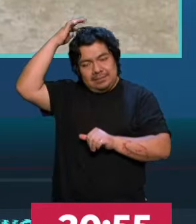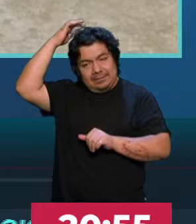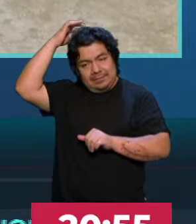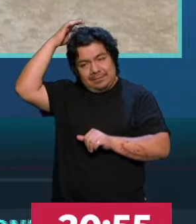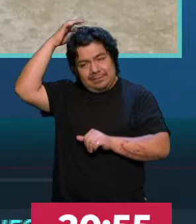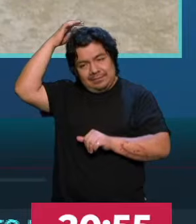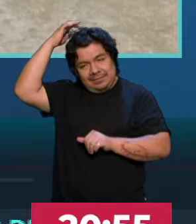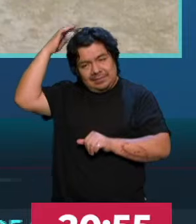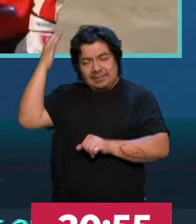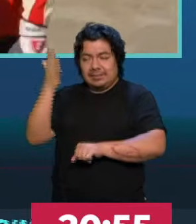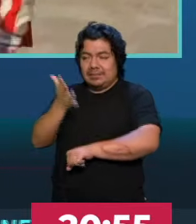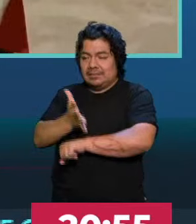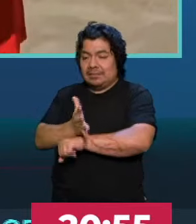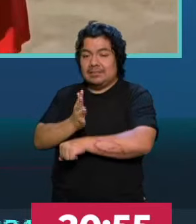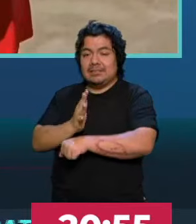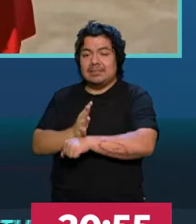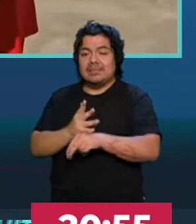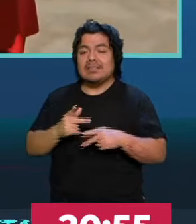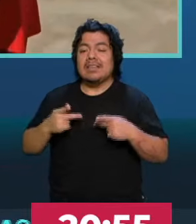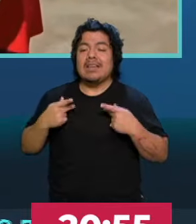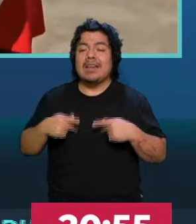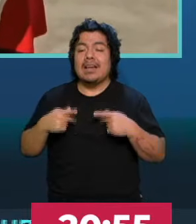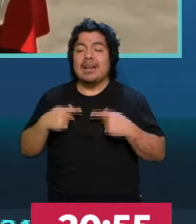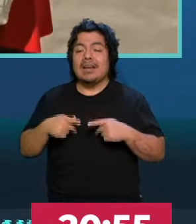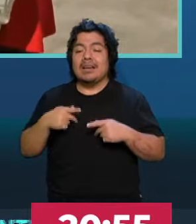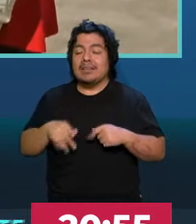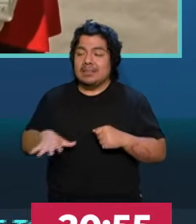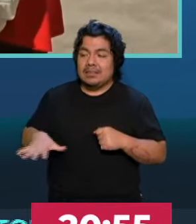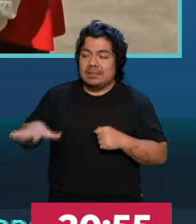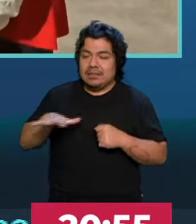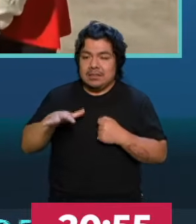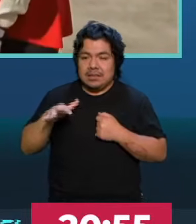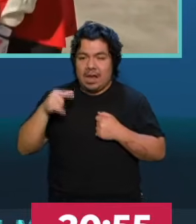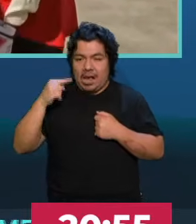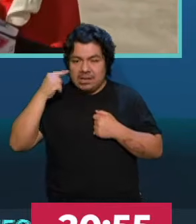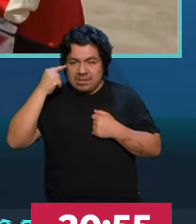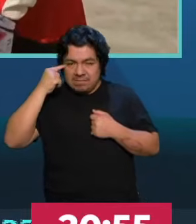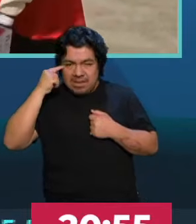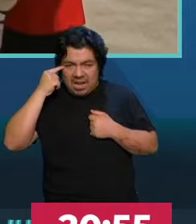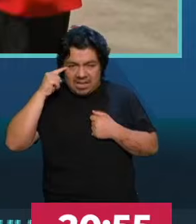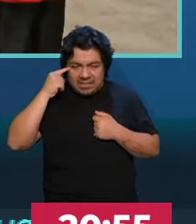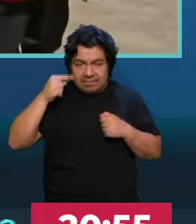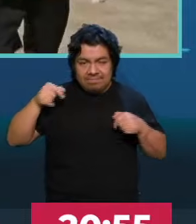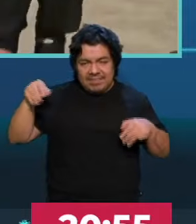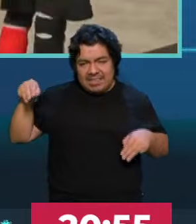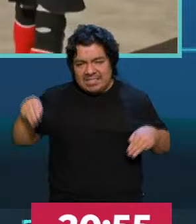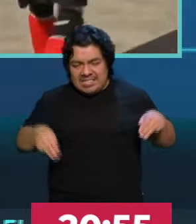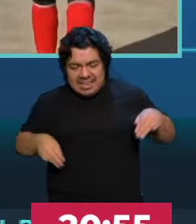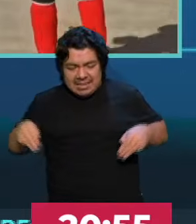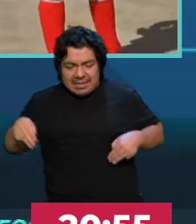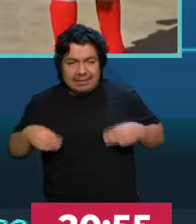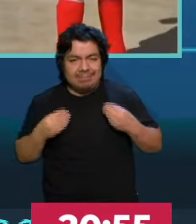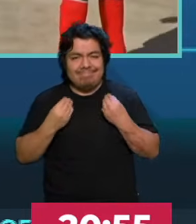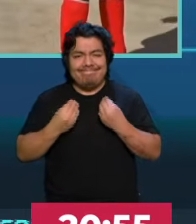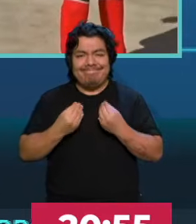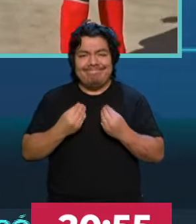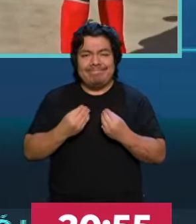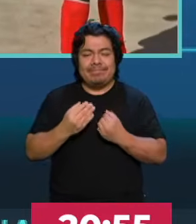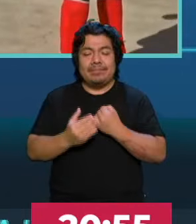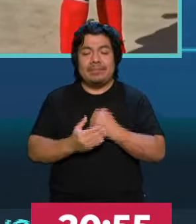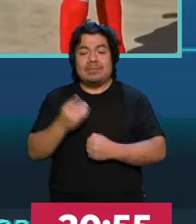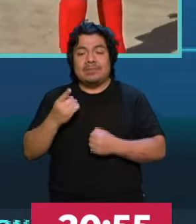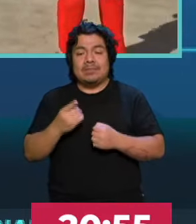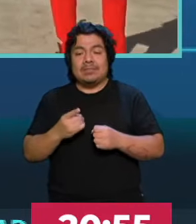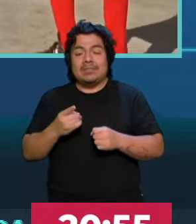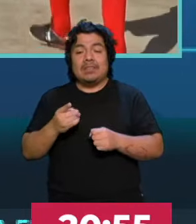todas las personas que están allí empiezan a enojarse tanto por la cosa que acaba de suceder que el partido se